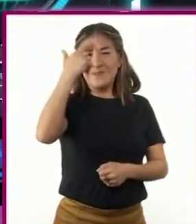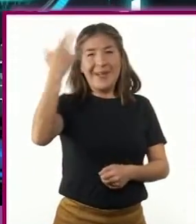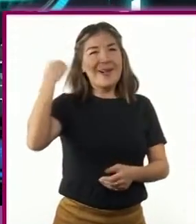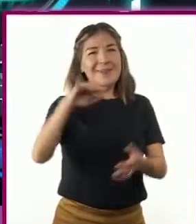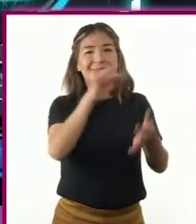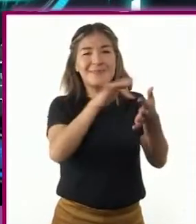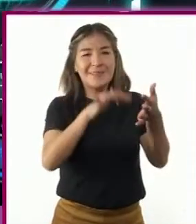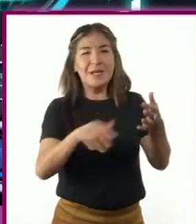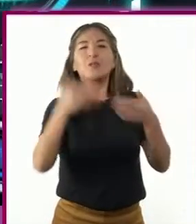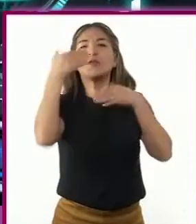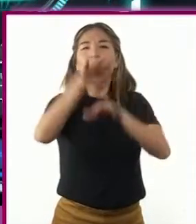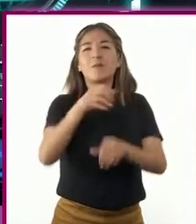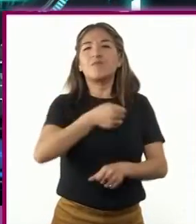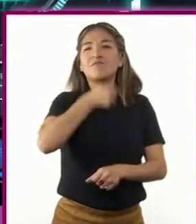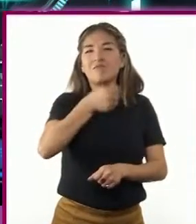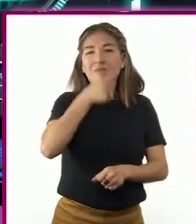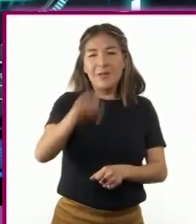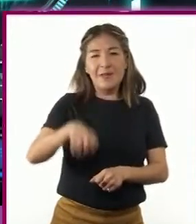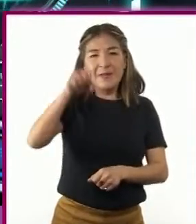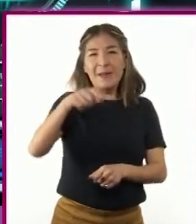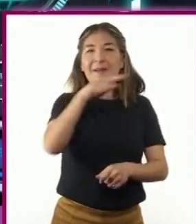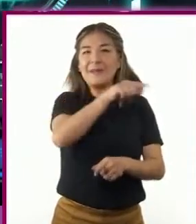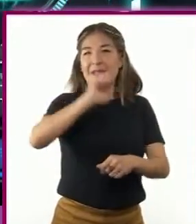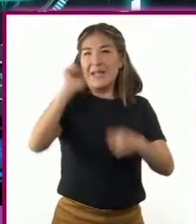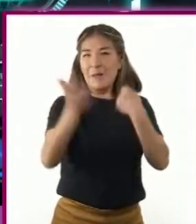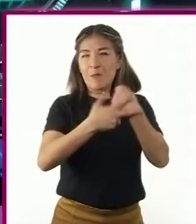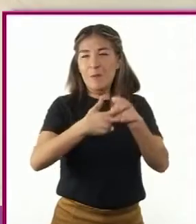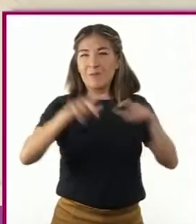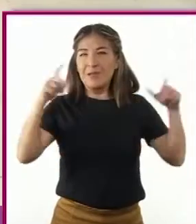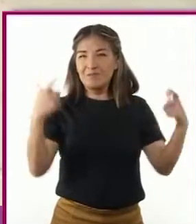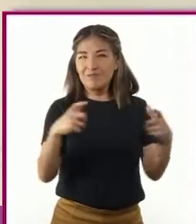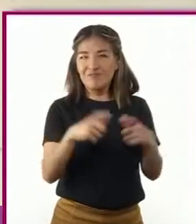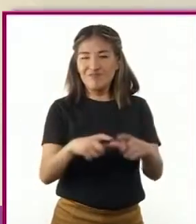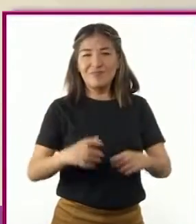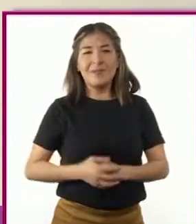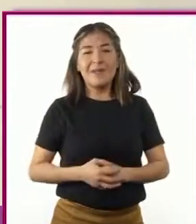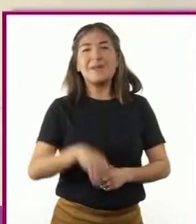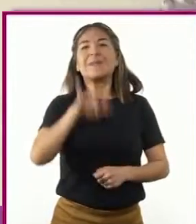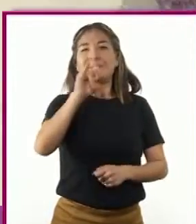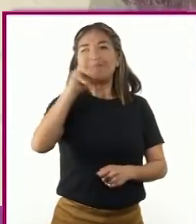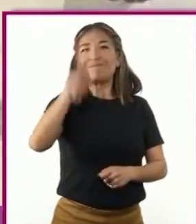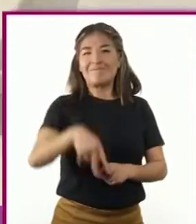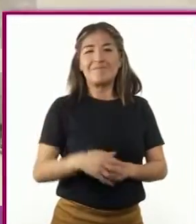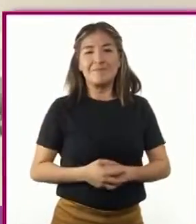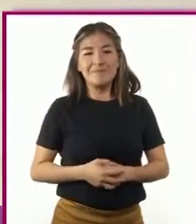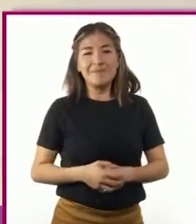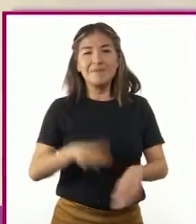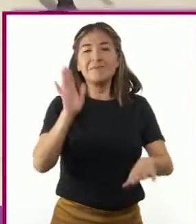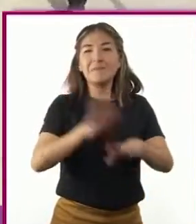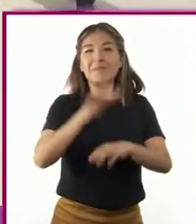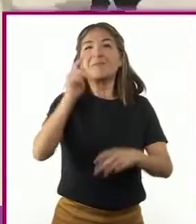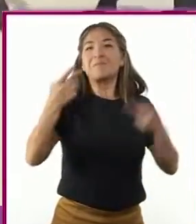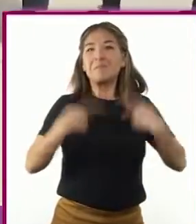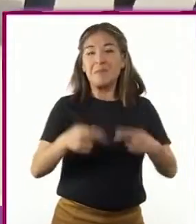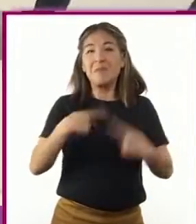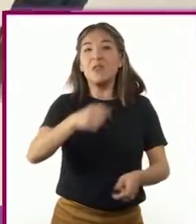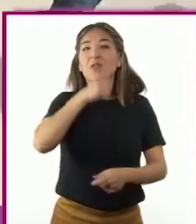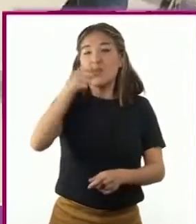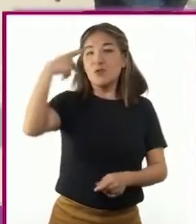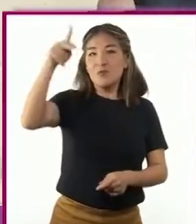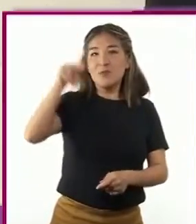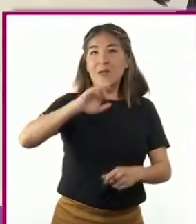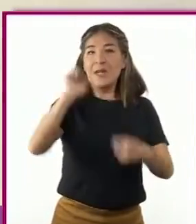leímos acerca del envejecimiento de la población europea? Cierto, sobre el incremento de ancianos en